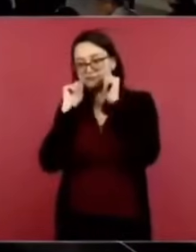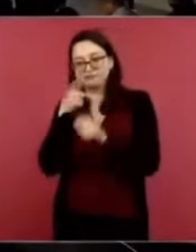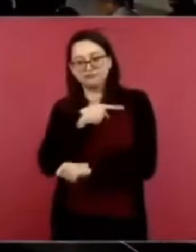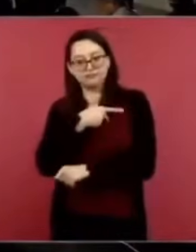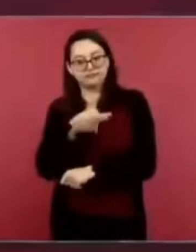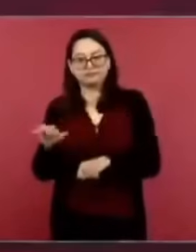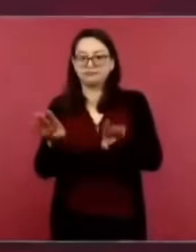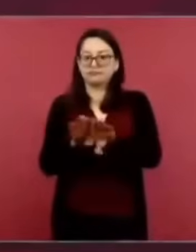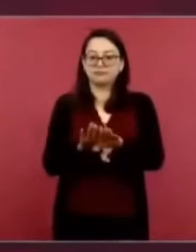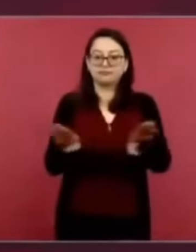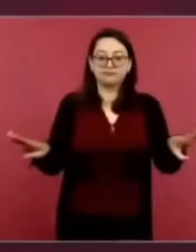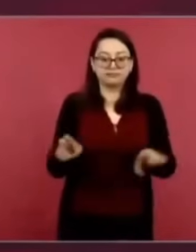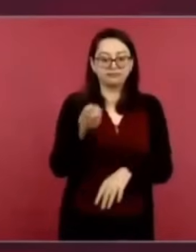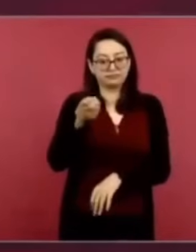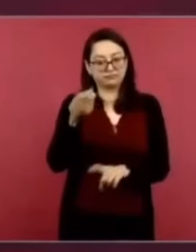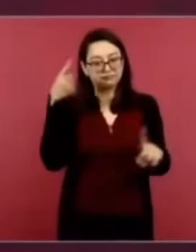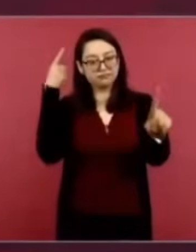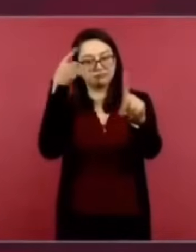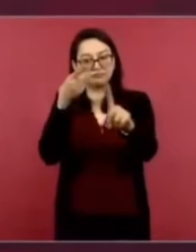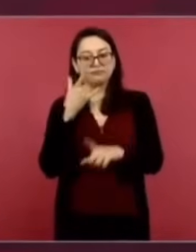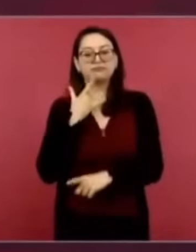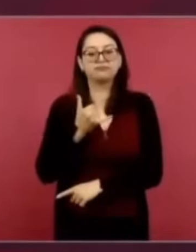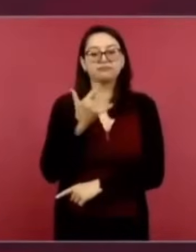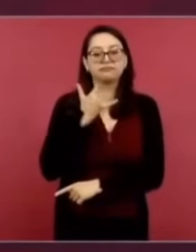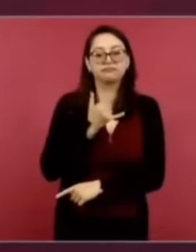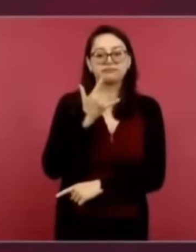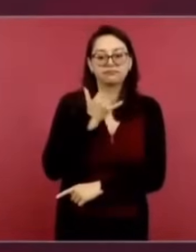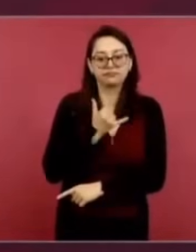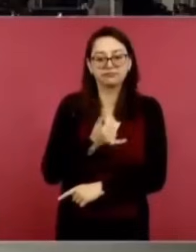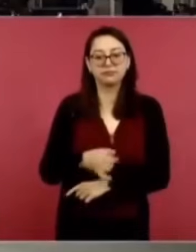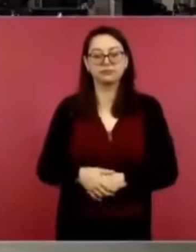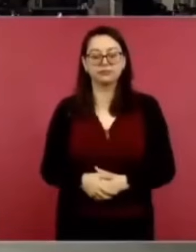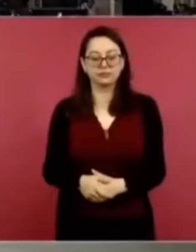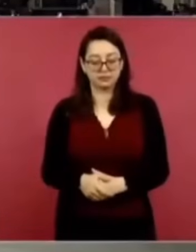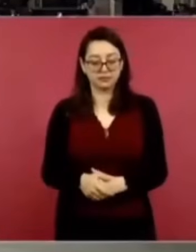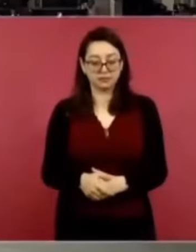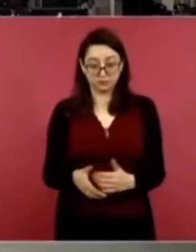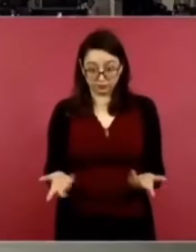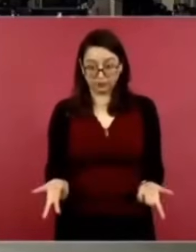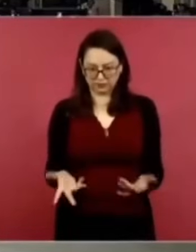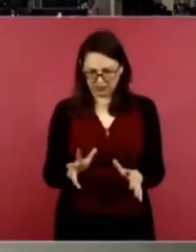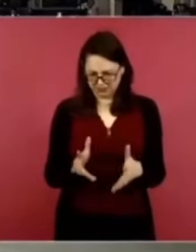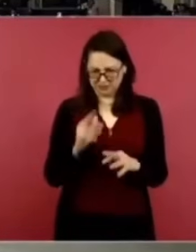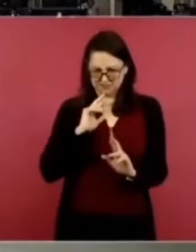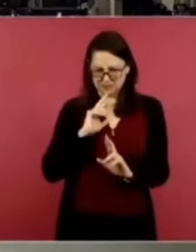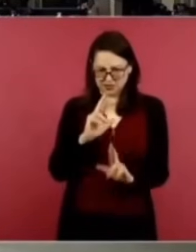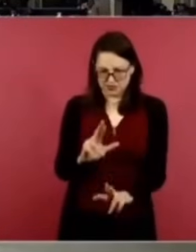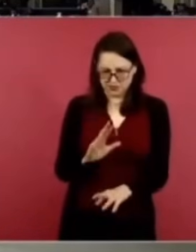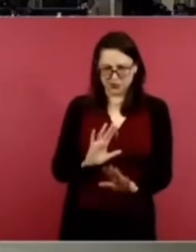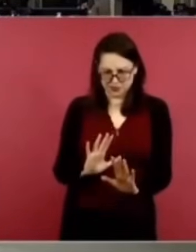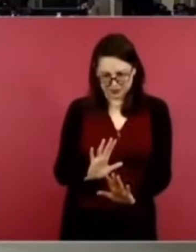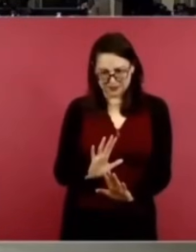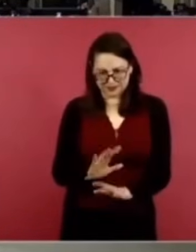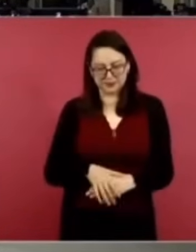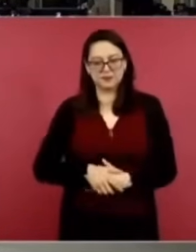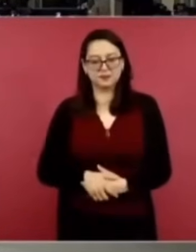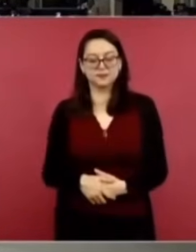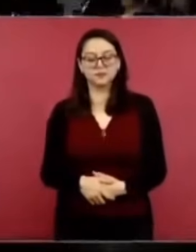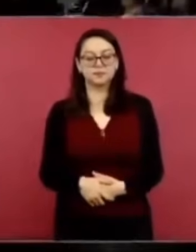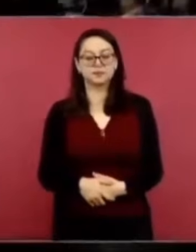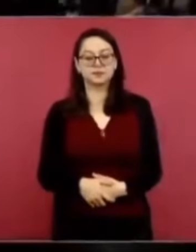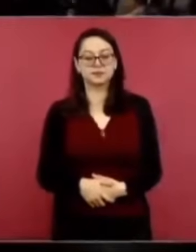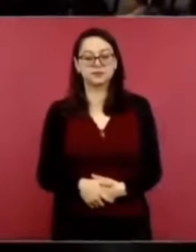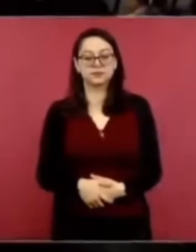Y eso es por lo que estamos luchando. Pero sí te contesté más o menos. Bueno.